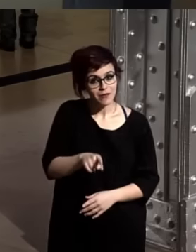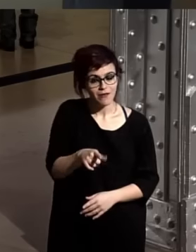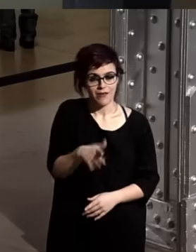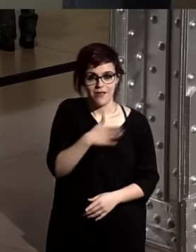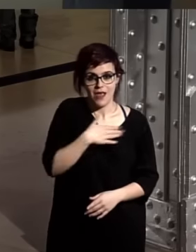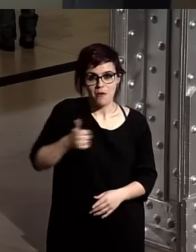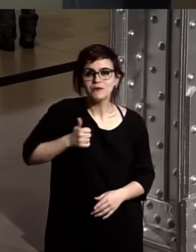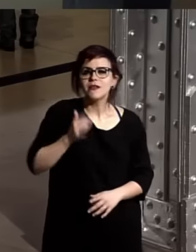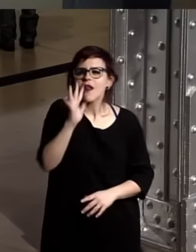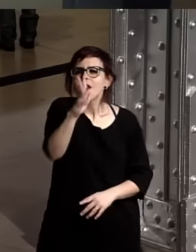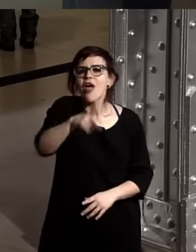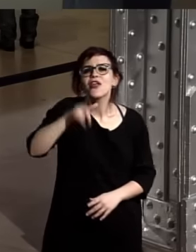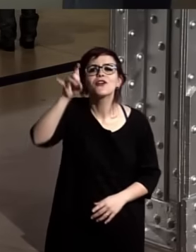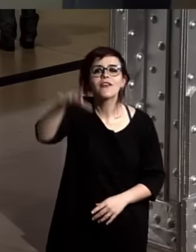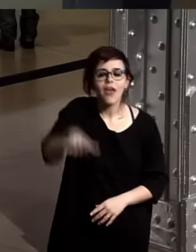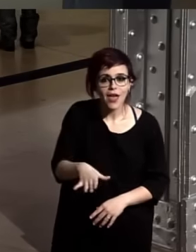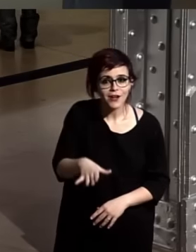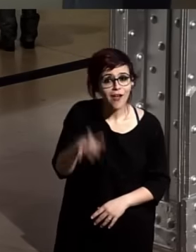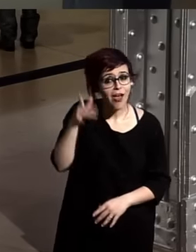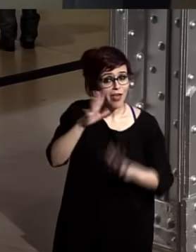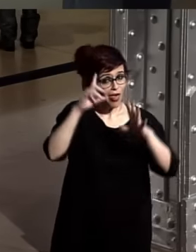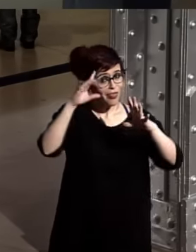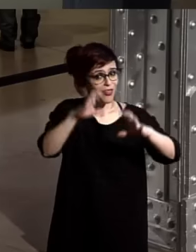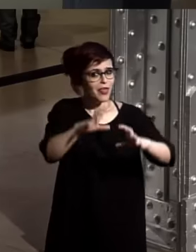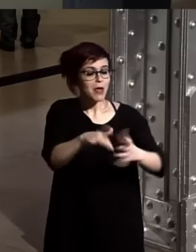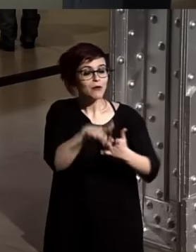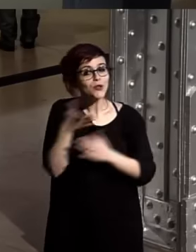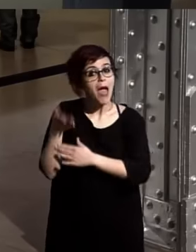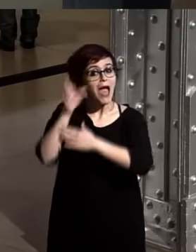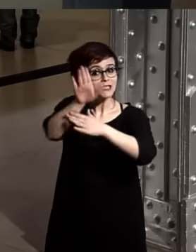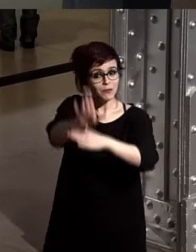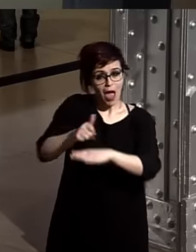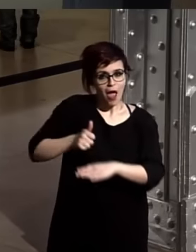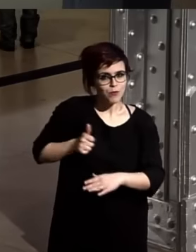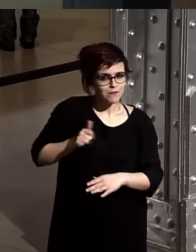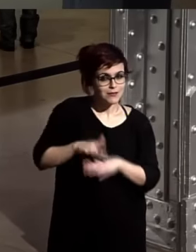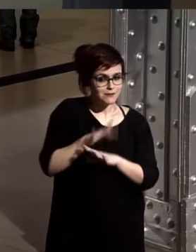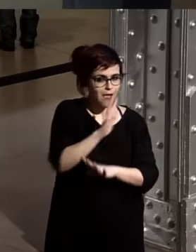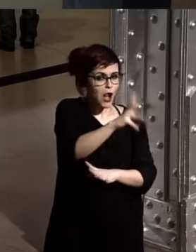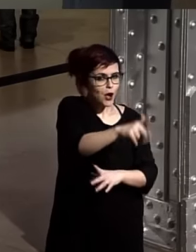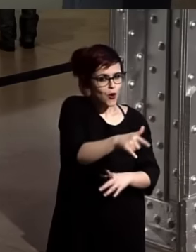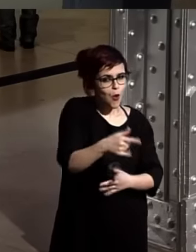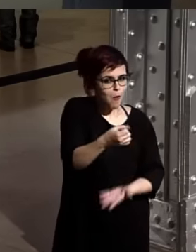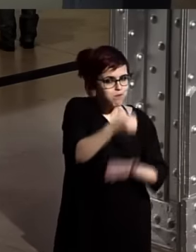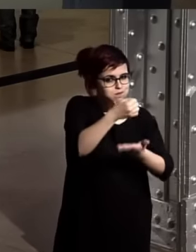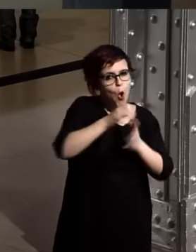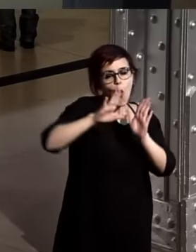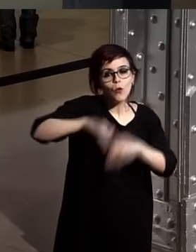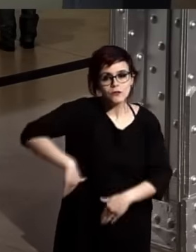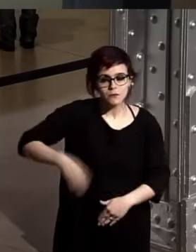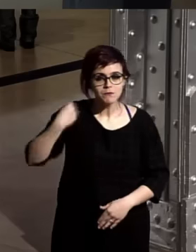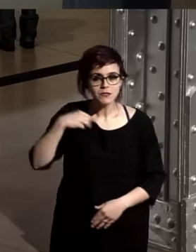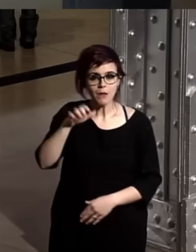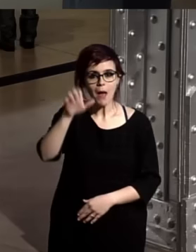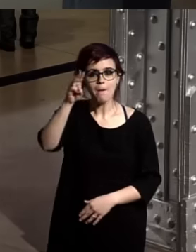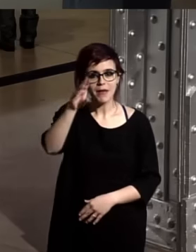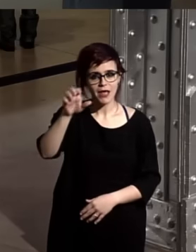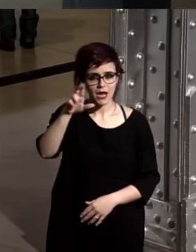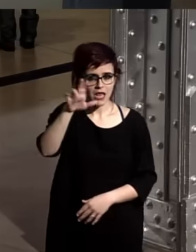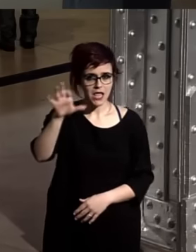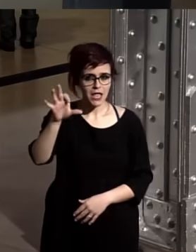pero ese es el ladrón del que os he hablado de cerebros que nos viene a mostrar su último botín es pz tupiña es bioquímico